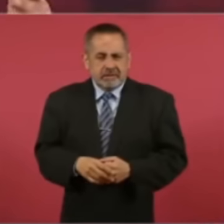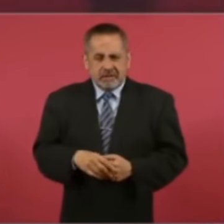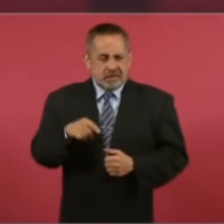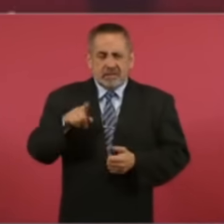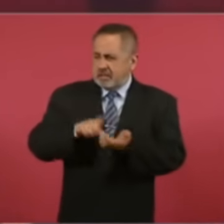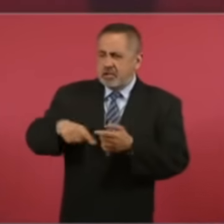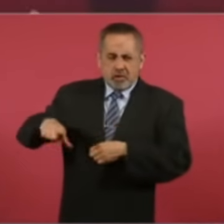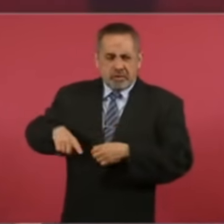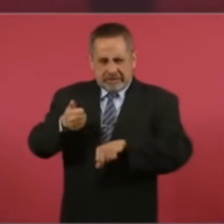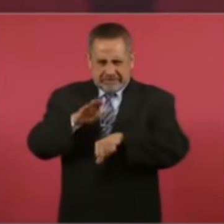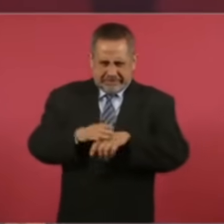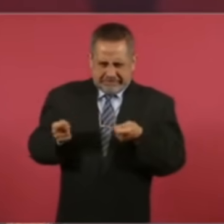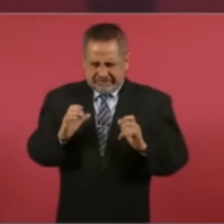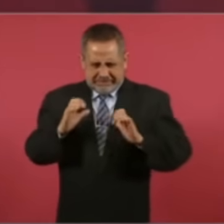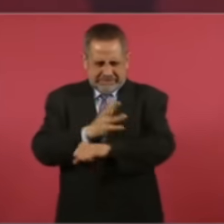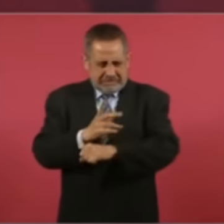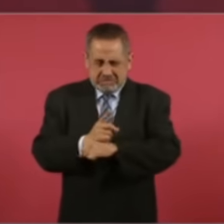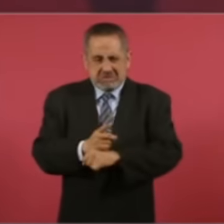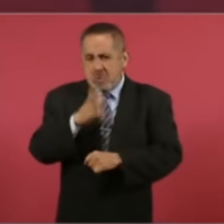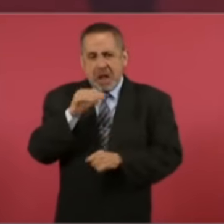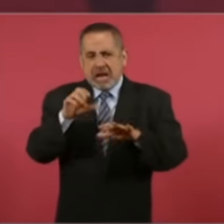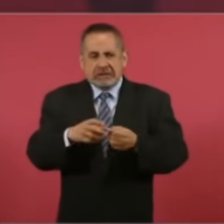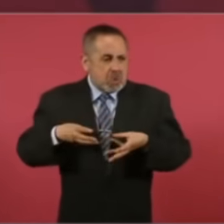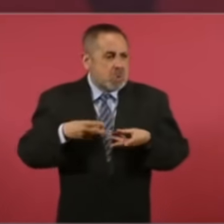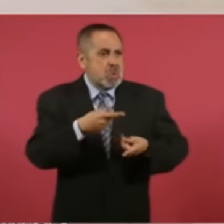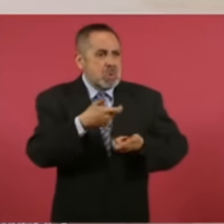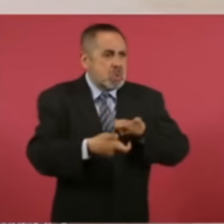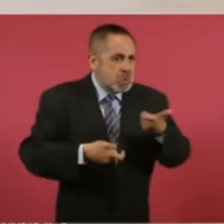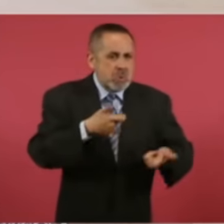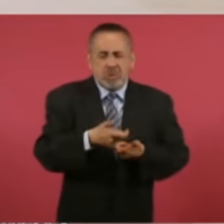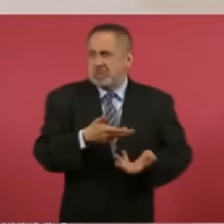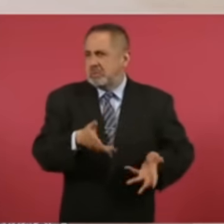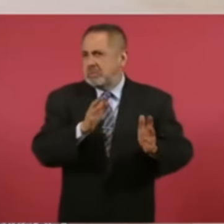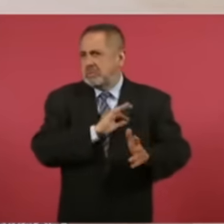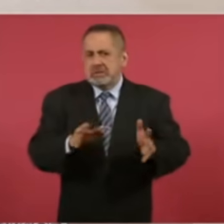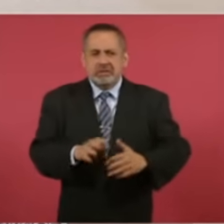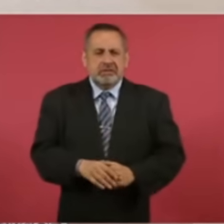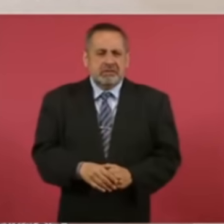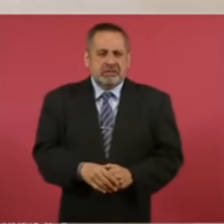administrando, como lo hacemos con honradez, tienen estimado